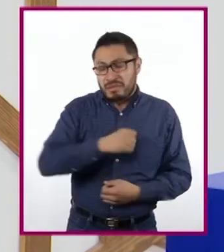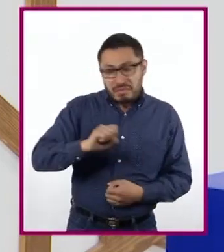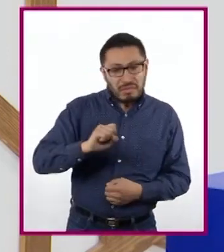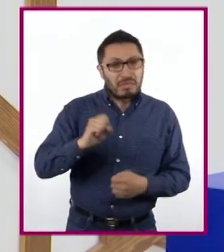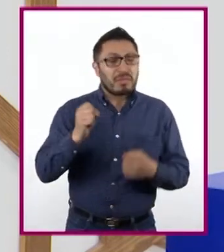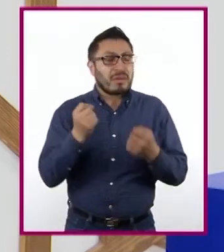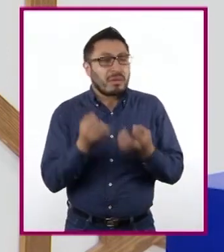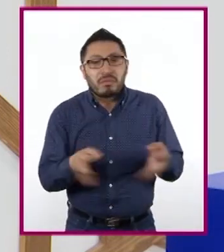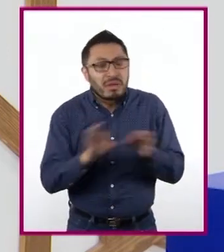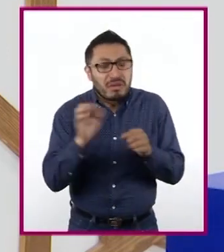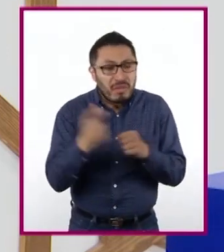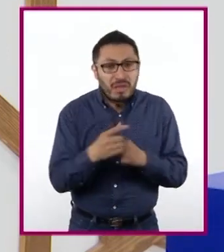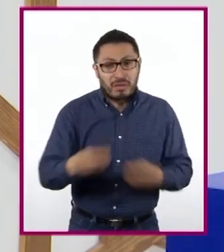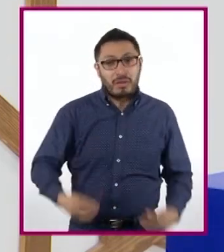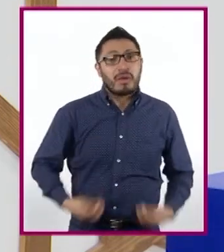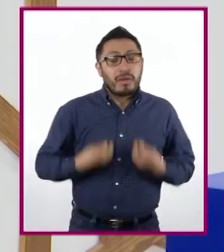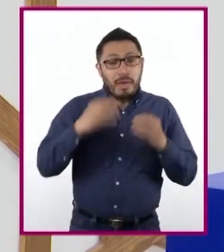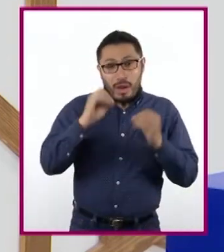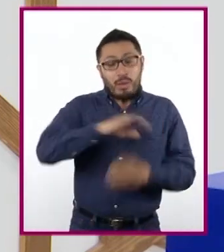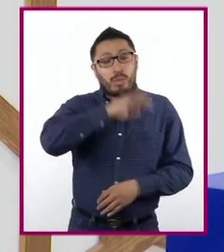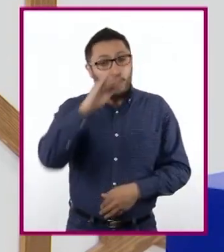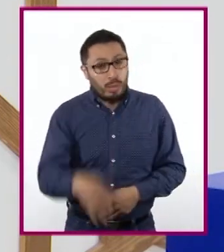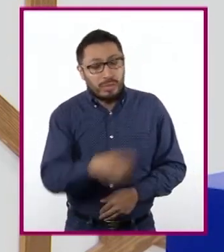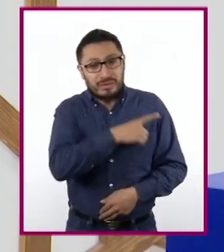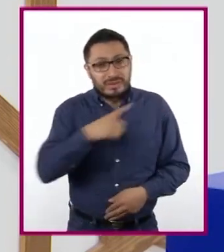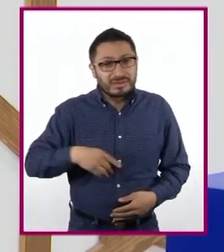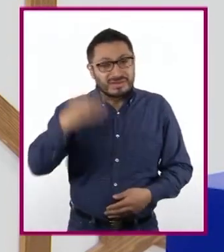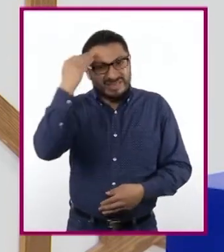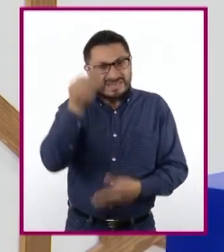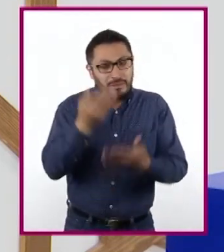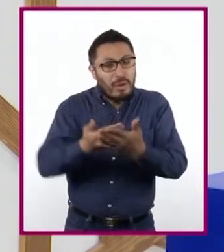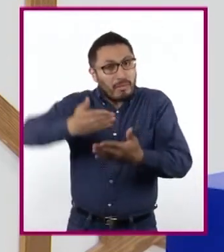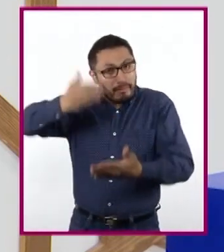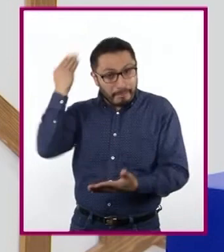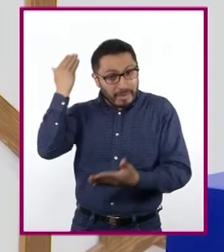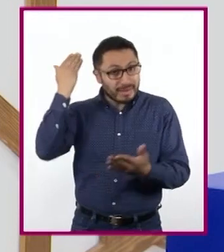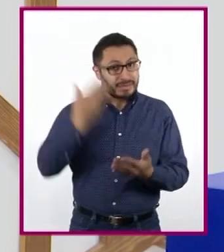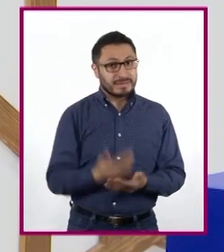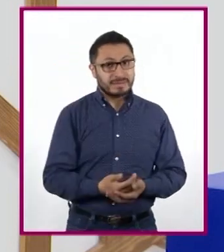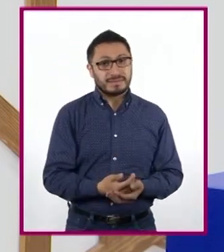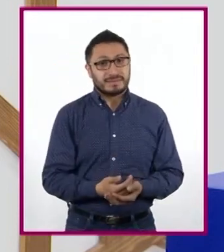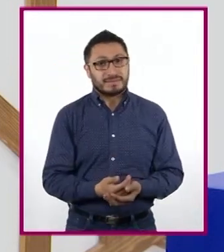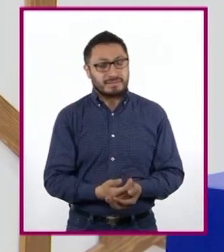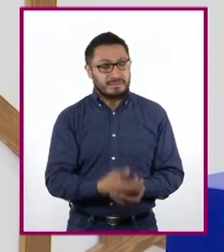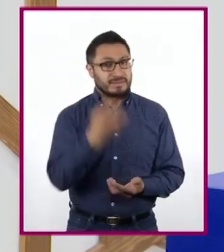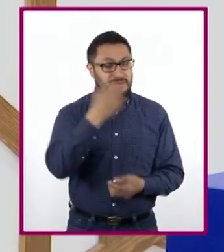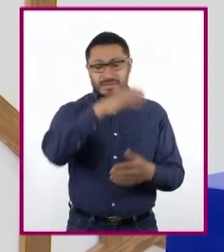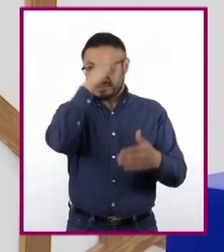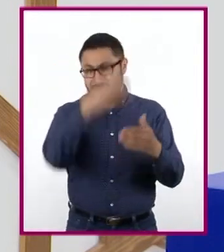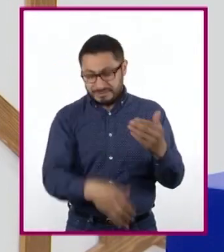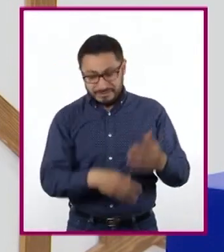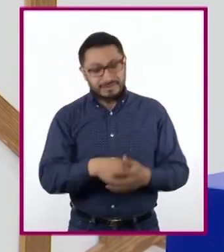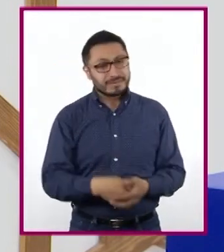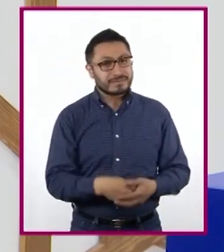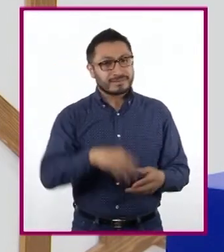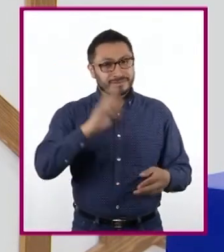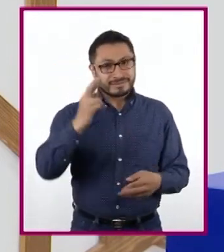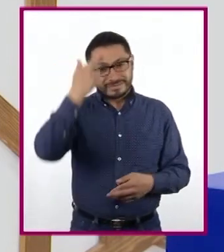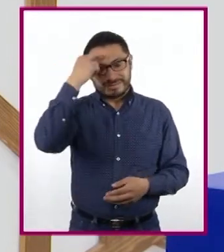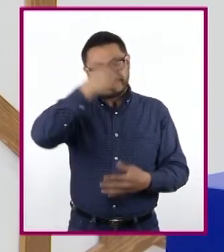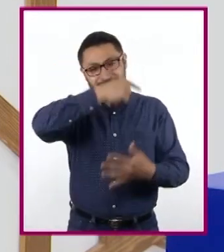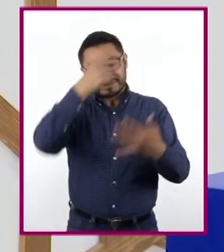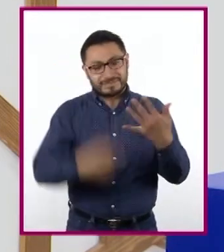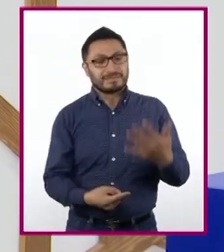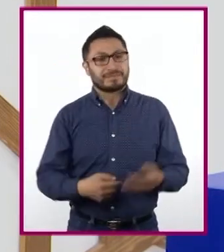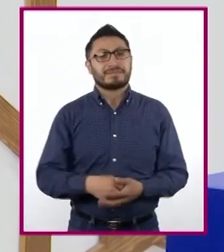ya sea que estén vivos o muertos, se debe hacer en tiempo pasado. Para finalizar, retomemos algunos